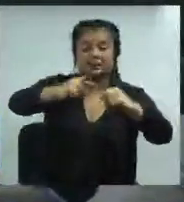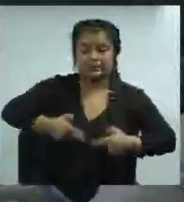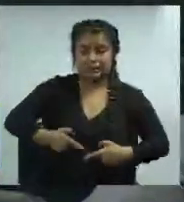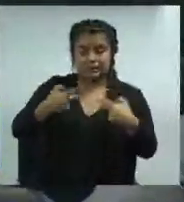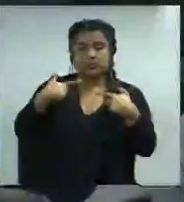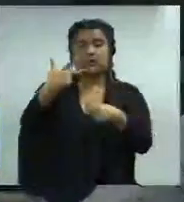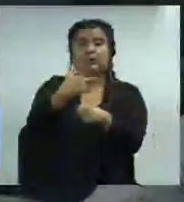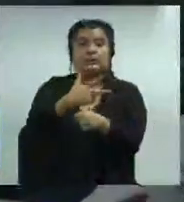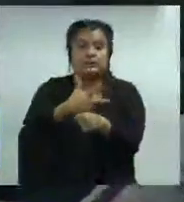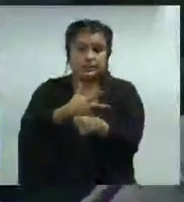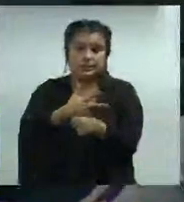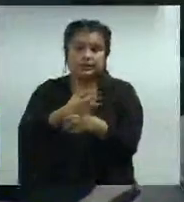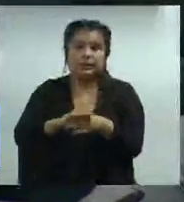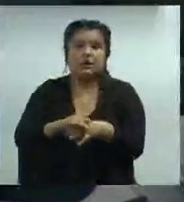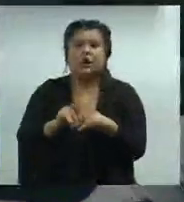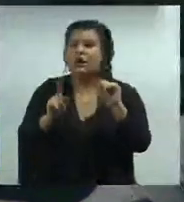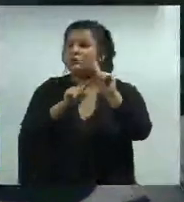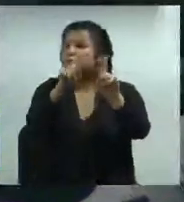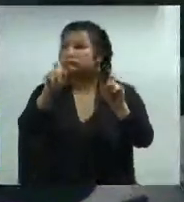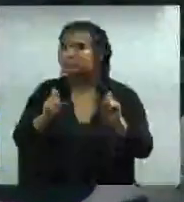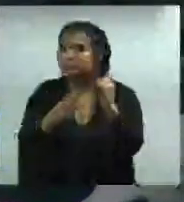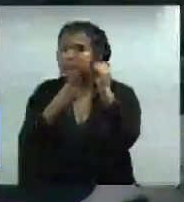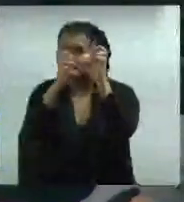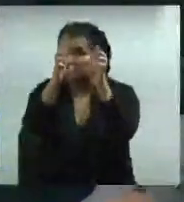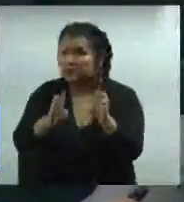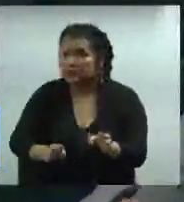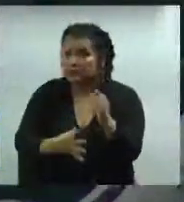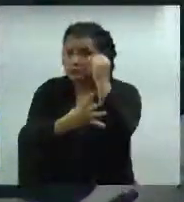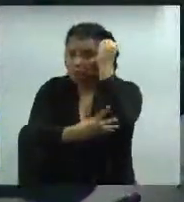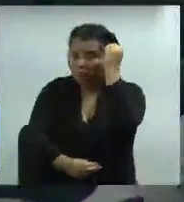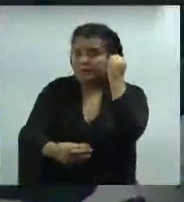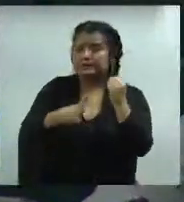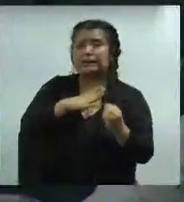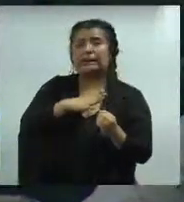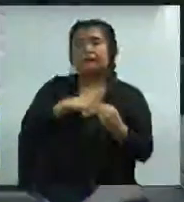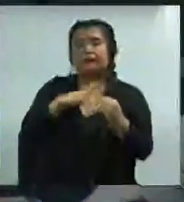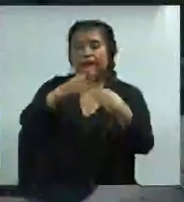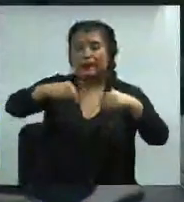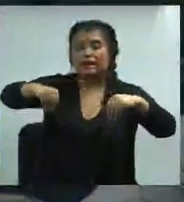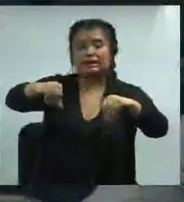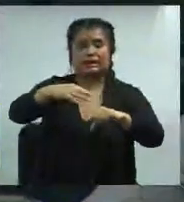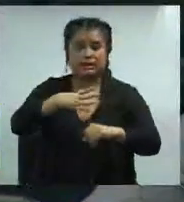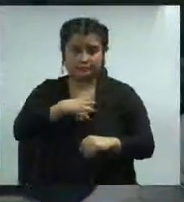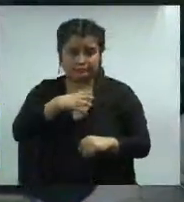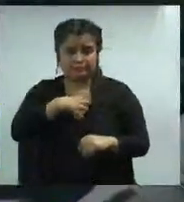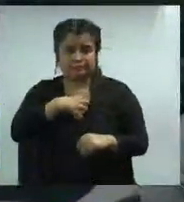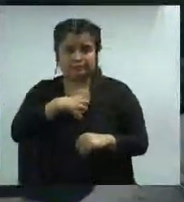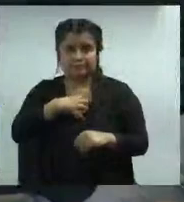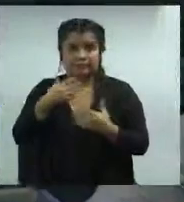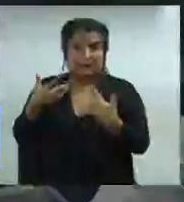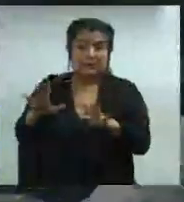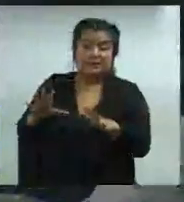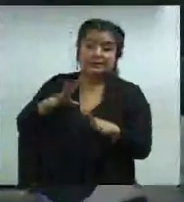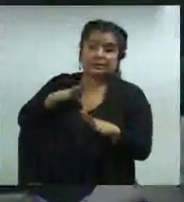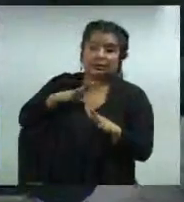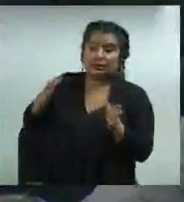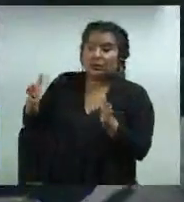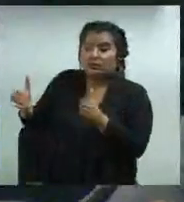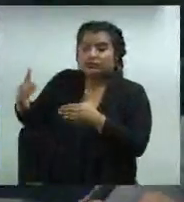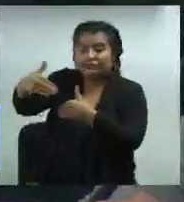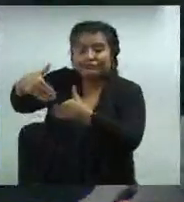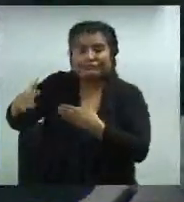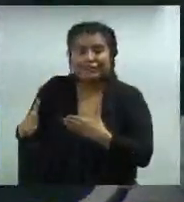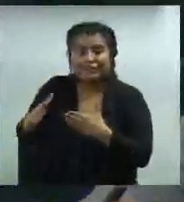tierra. ¿O acaso los pobres son los que tienen la tierra? Si apenas tienen un lote de 10 por 20. Es que